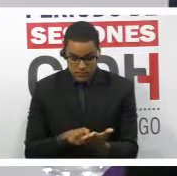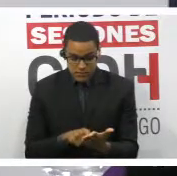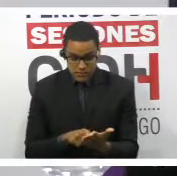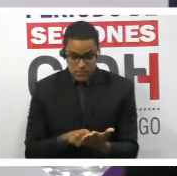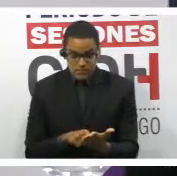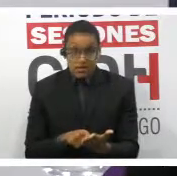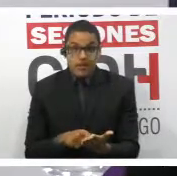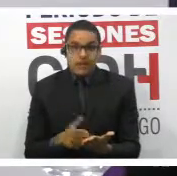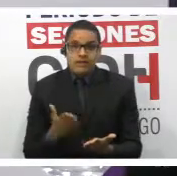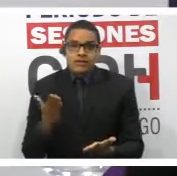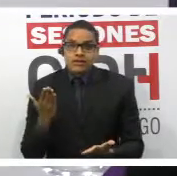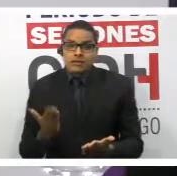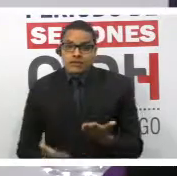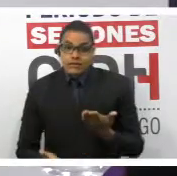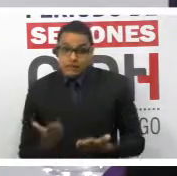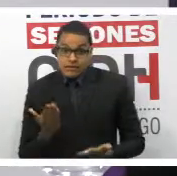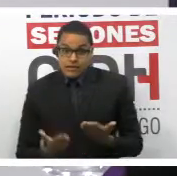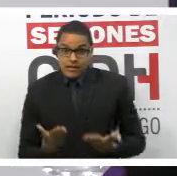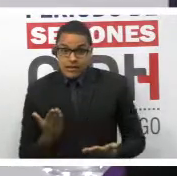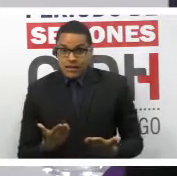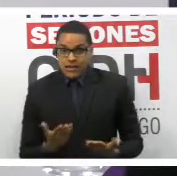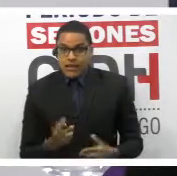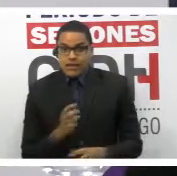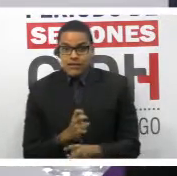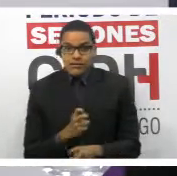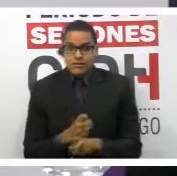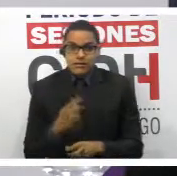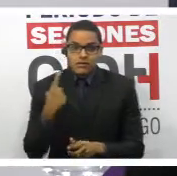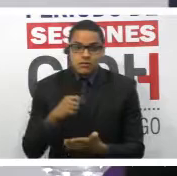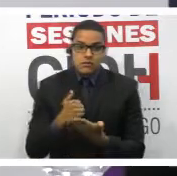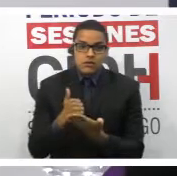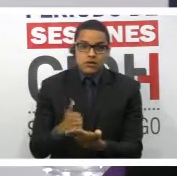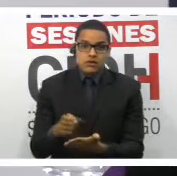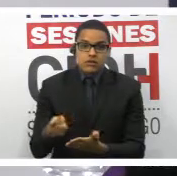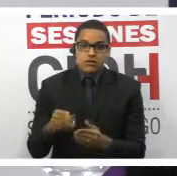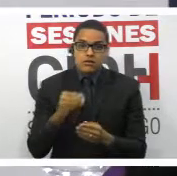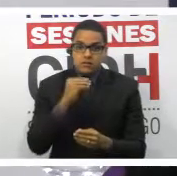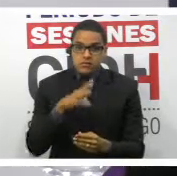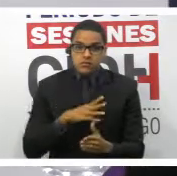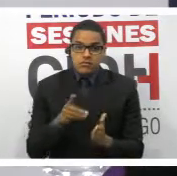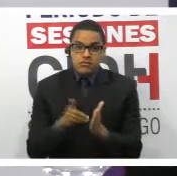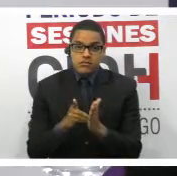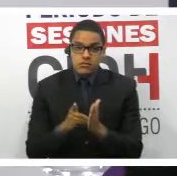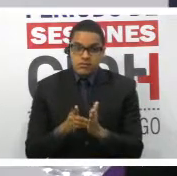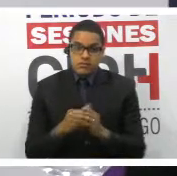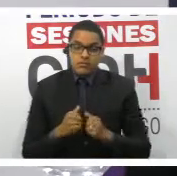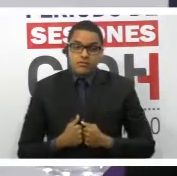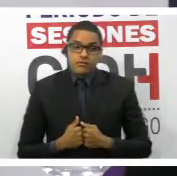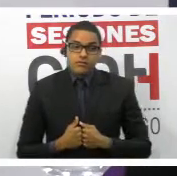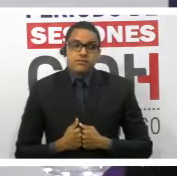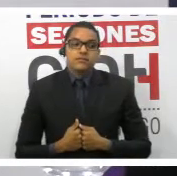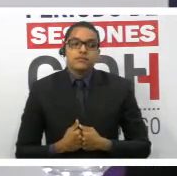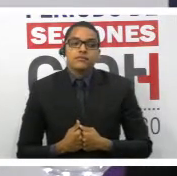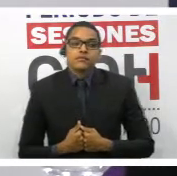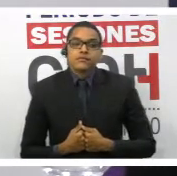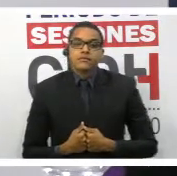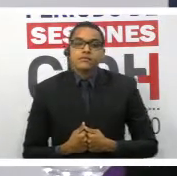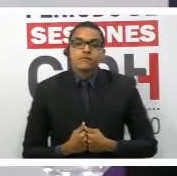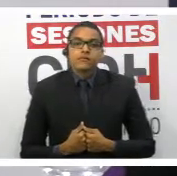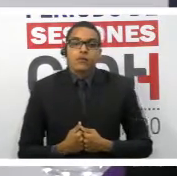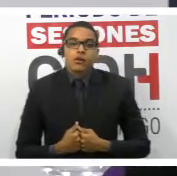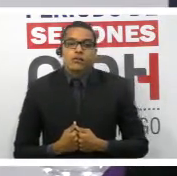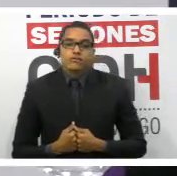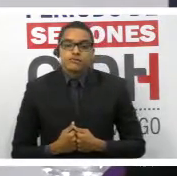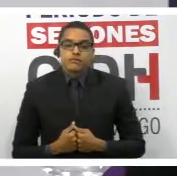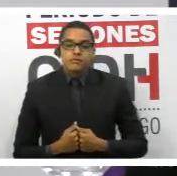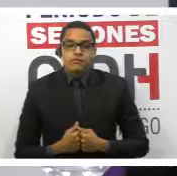el pleno ejercicio de los derechos reconocidos en la convención entonces me llamó la atención este tema